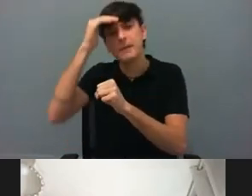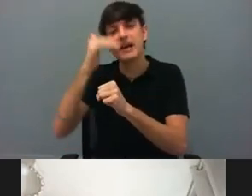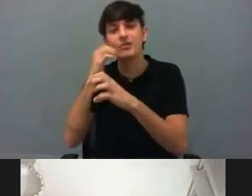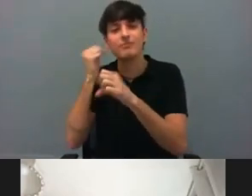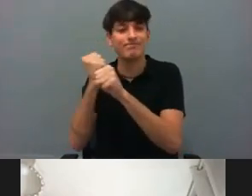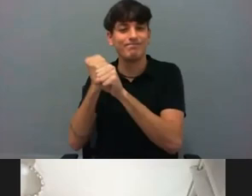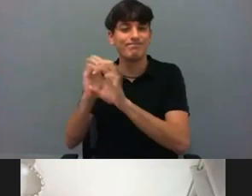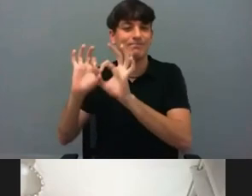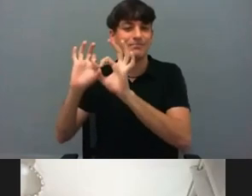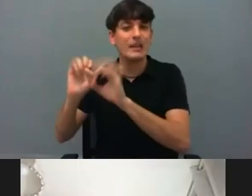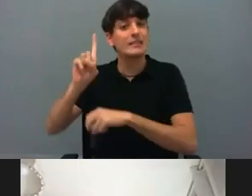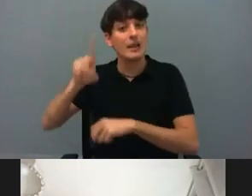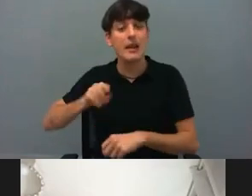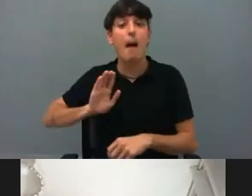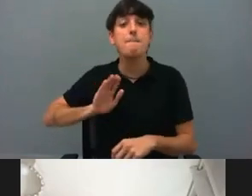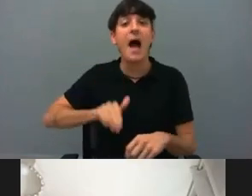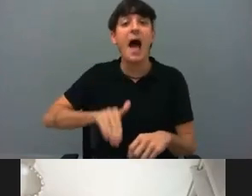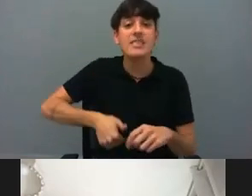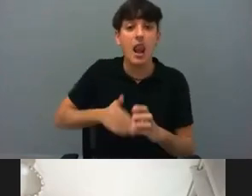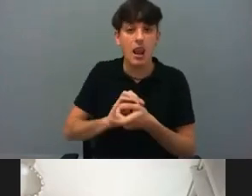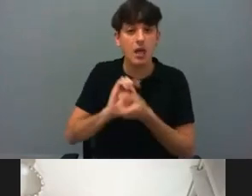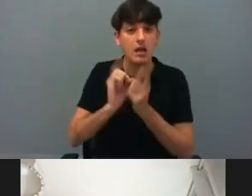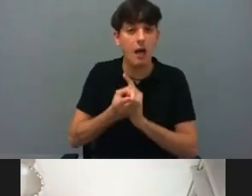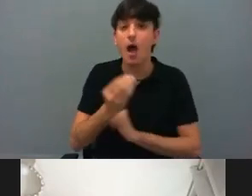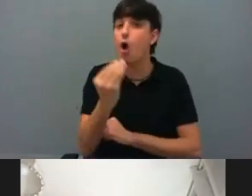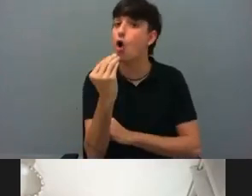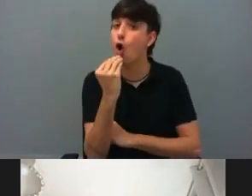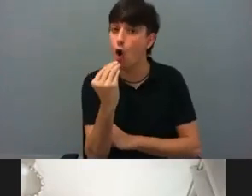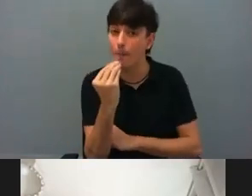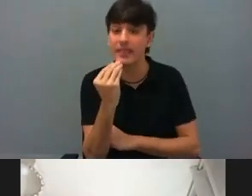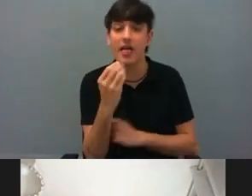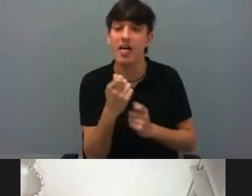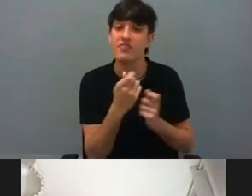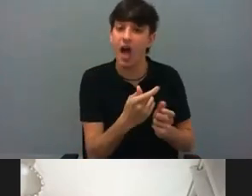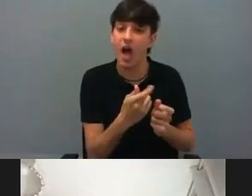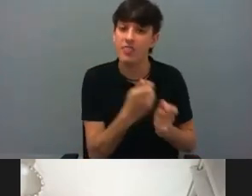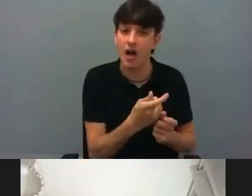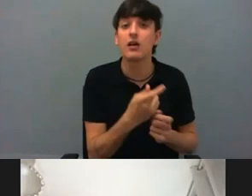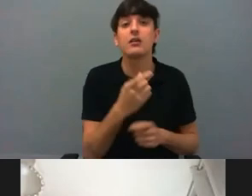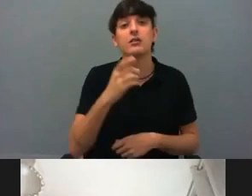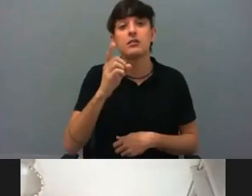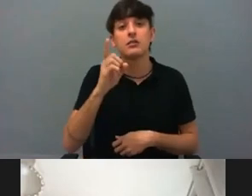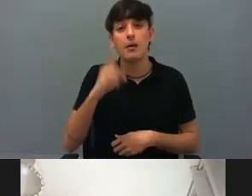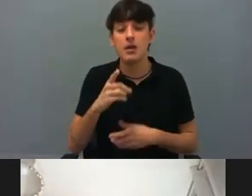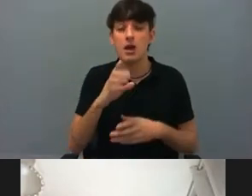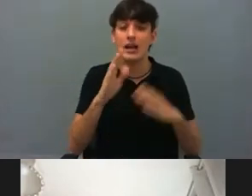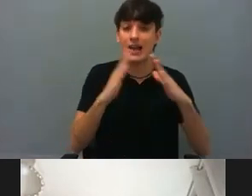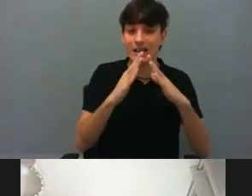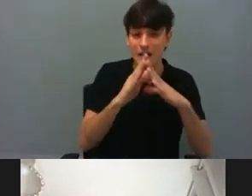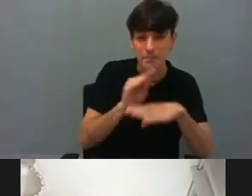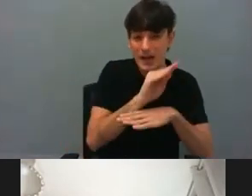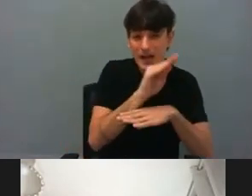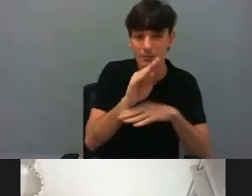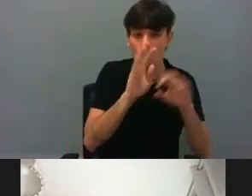cambiaba pañales o daba la comida si era necesario. Y el mantenimiento y la organización de la casa me encargaba